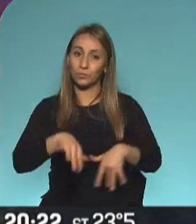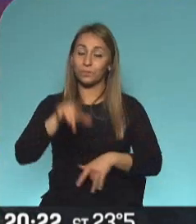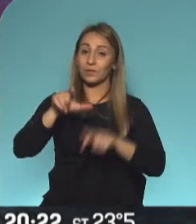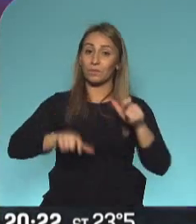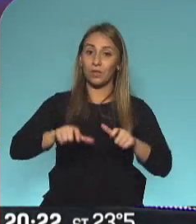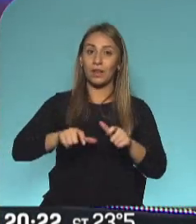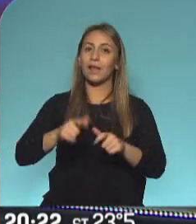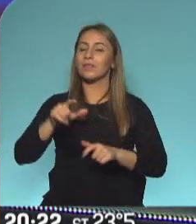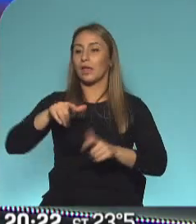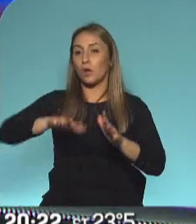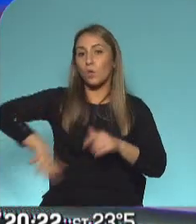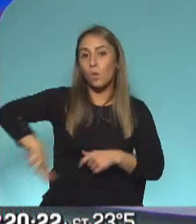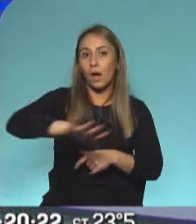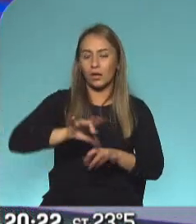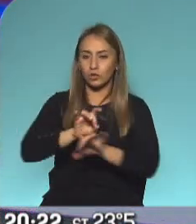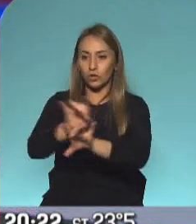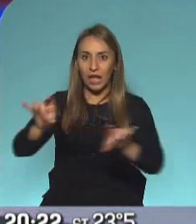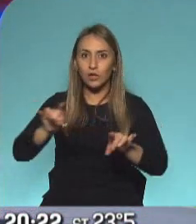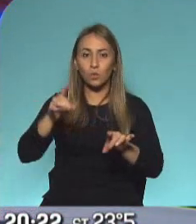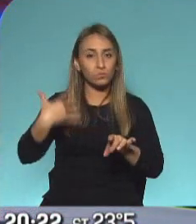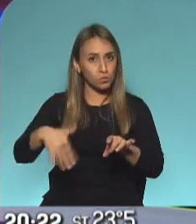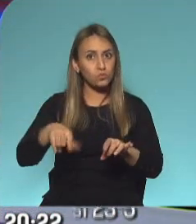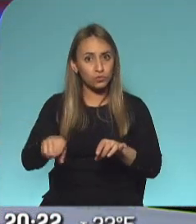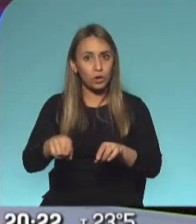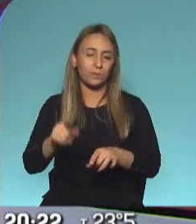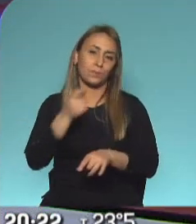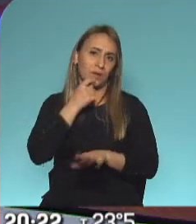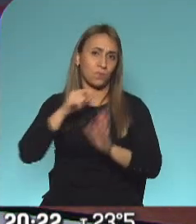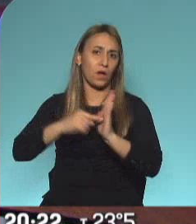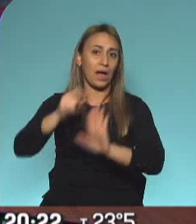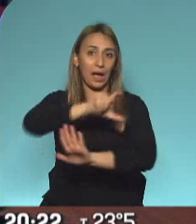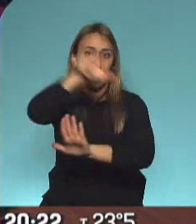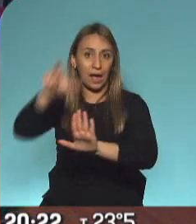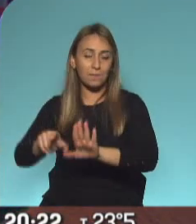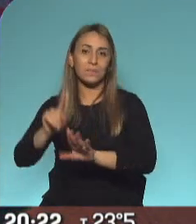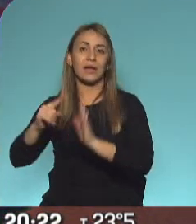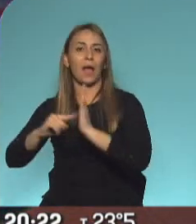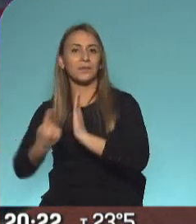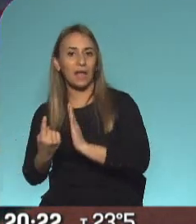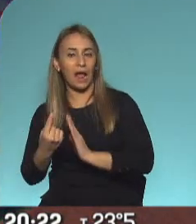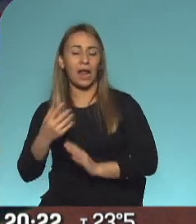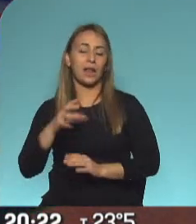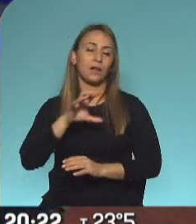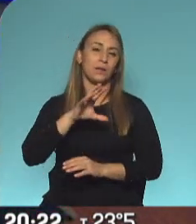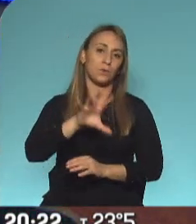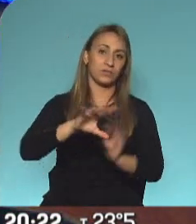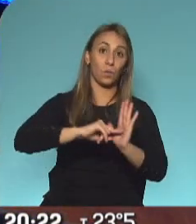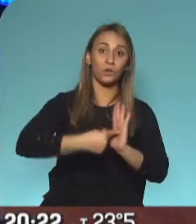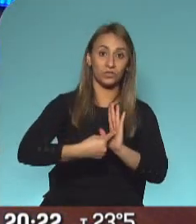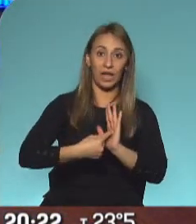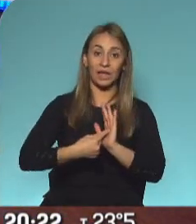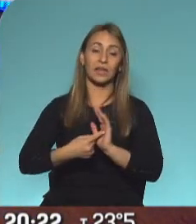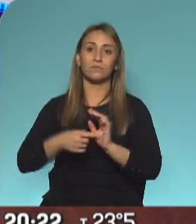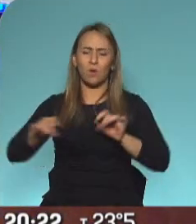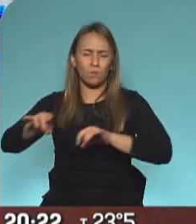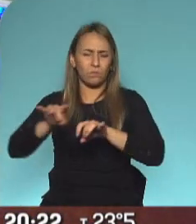alta contaminación, como de alto contagio, sí, como es el AMBA, la capital federal y el Gran Buenos Aires, se van al